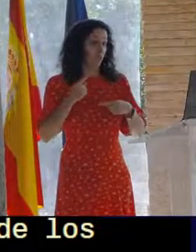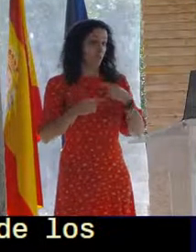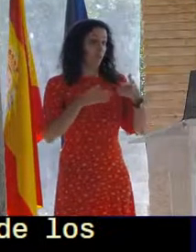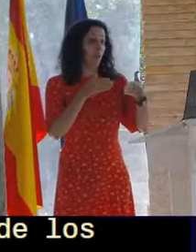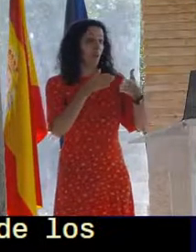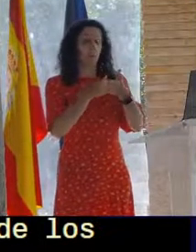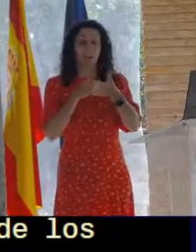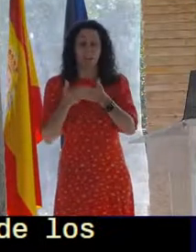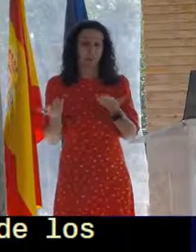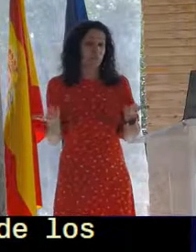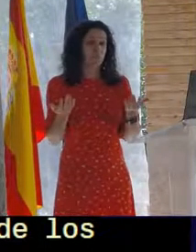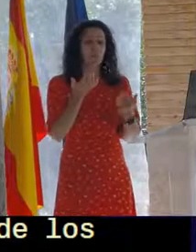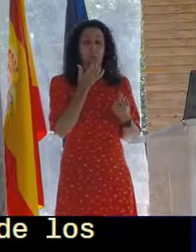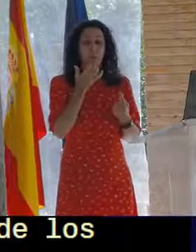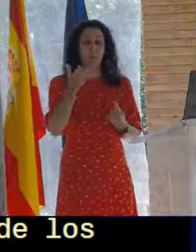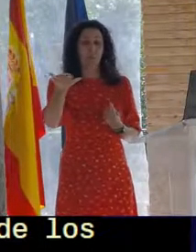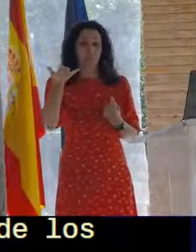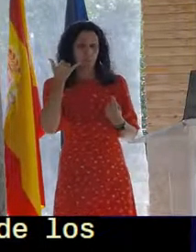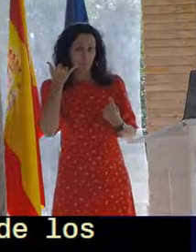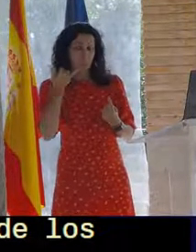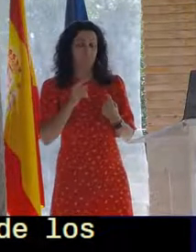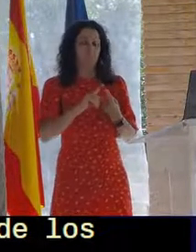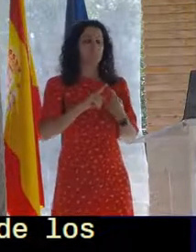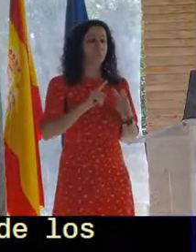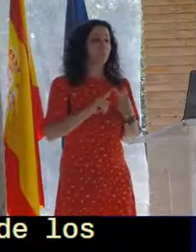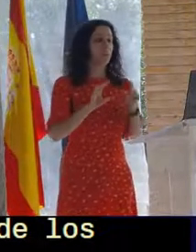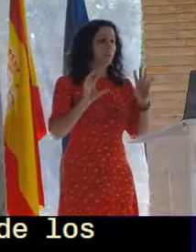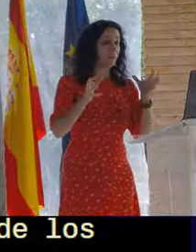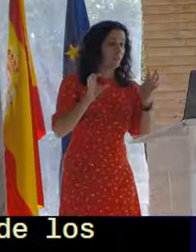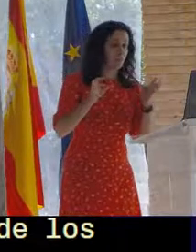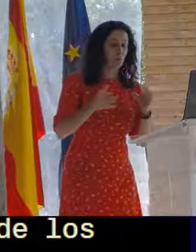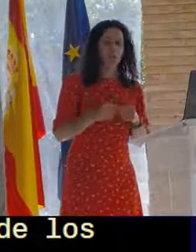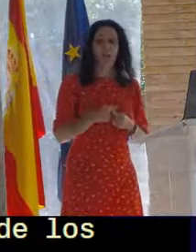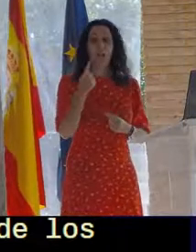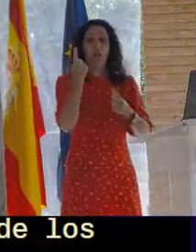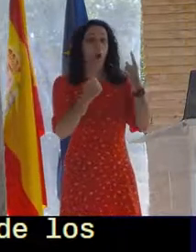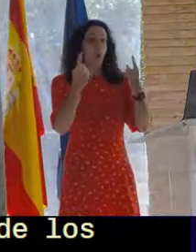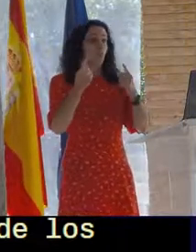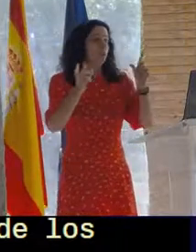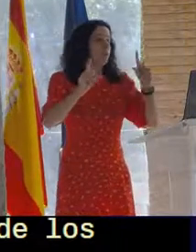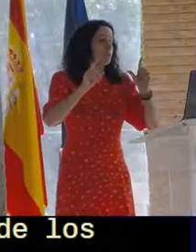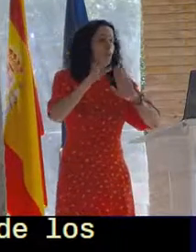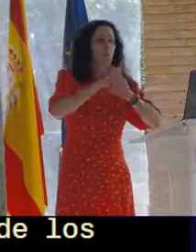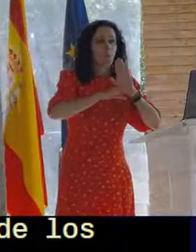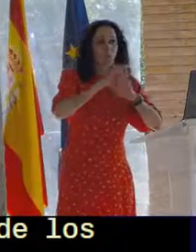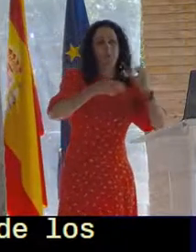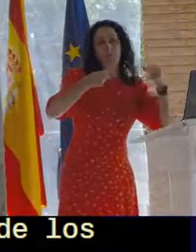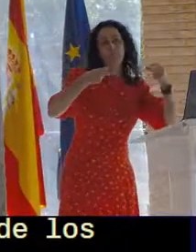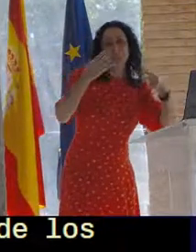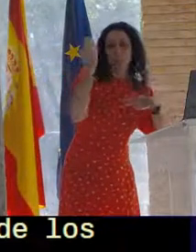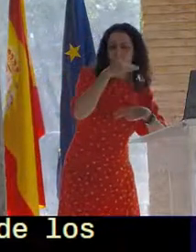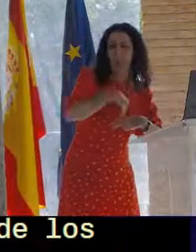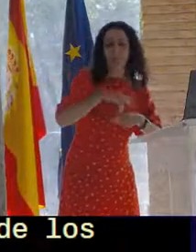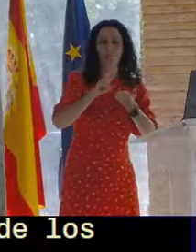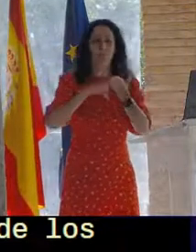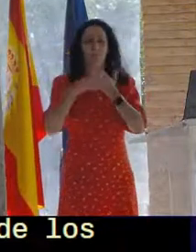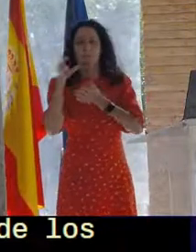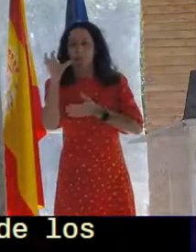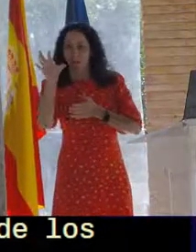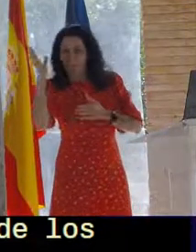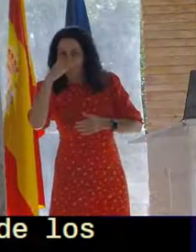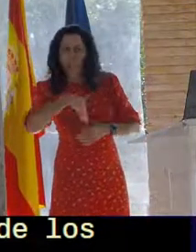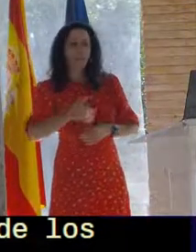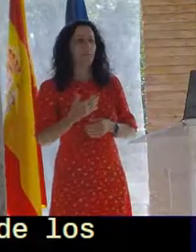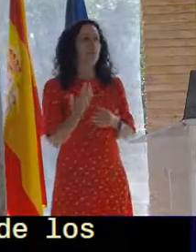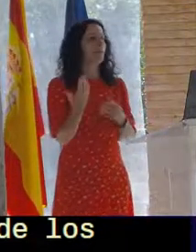tenemos todos los días nos encontramos con estas barreras por ejemplo una llamada de teléfono H la radio por ejemplo algunos programas donde no hay